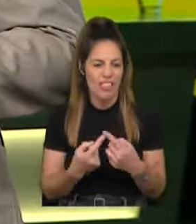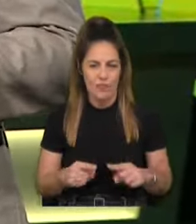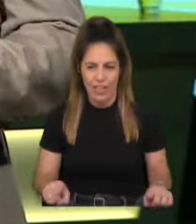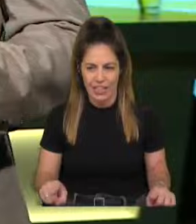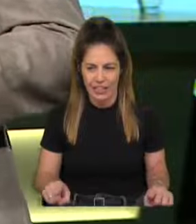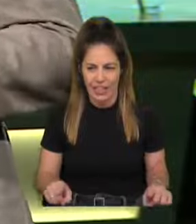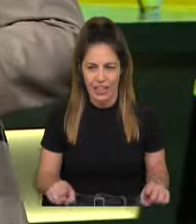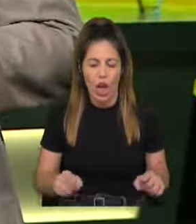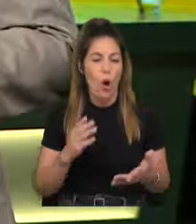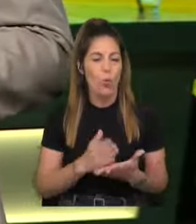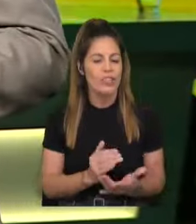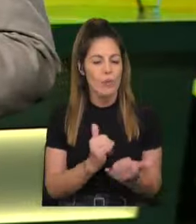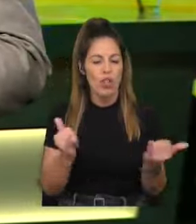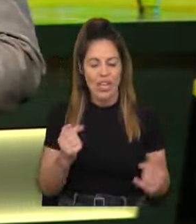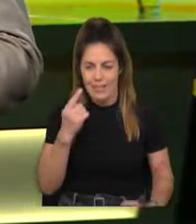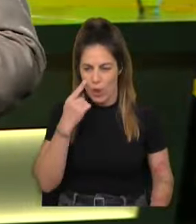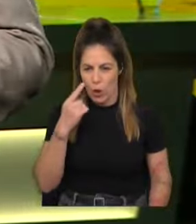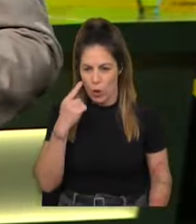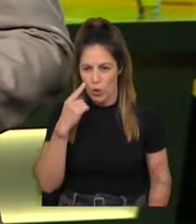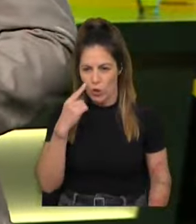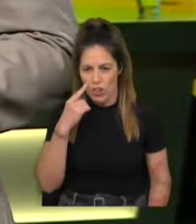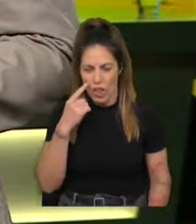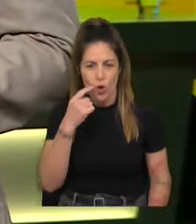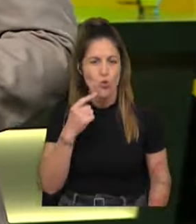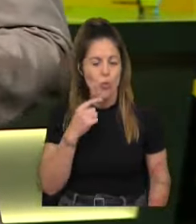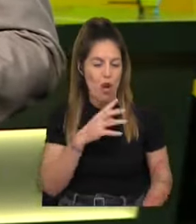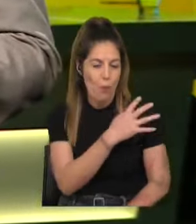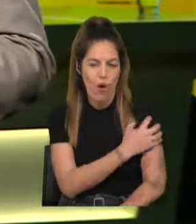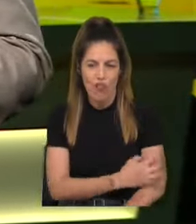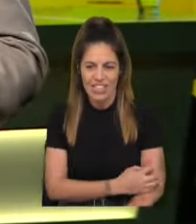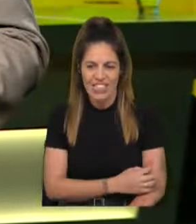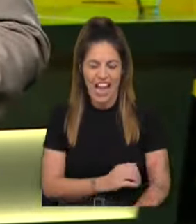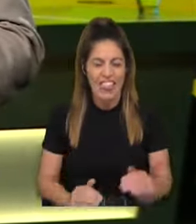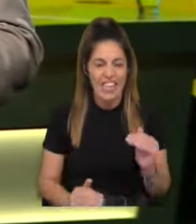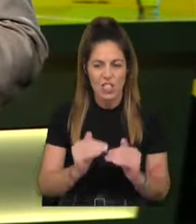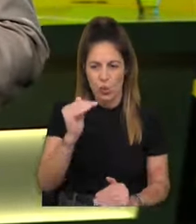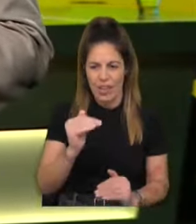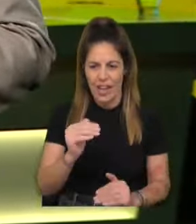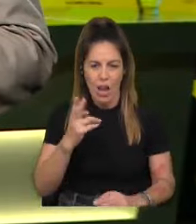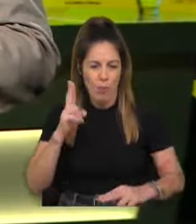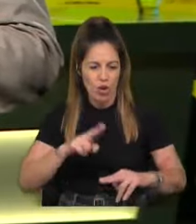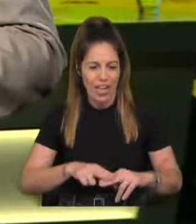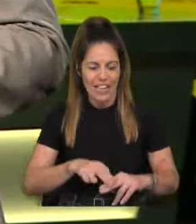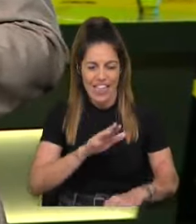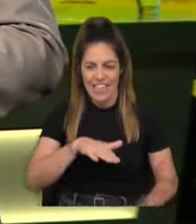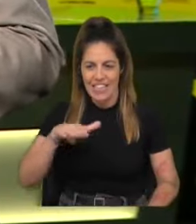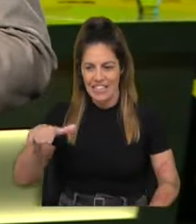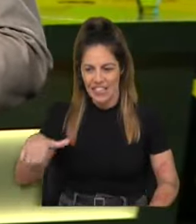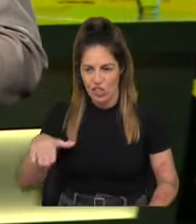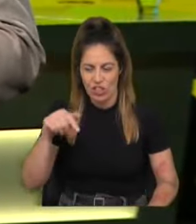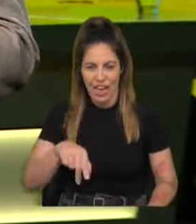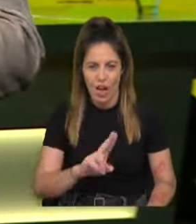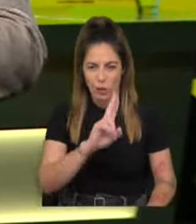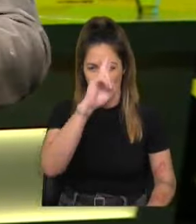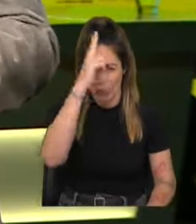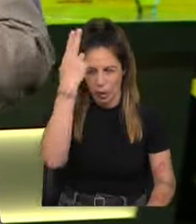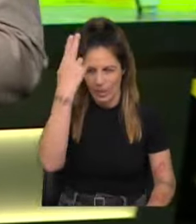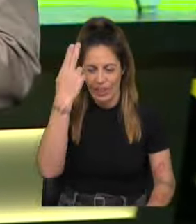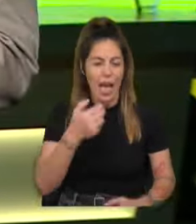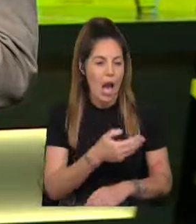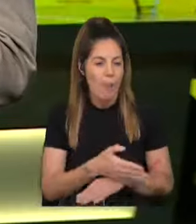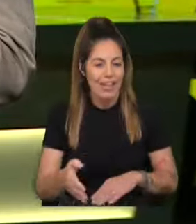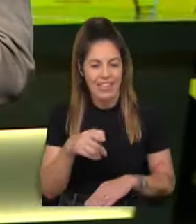porque en los últimos días se conocieron cifras acerca de pobreza desigualdad y mortalidad de niños y niñas en nuestro país entonces a